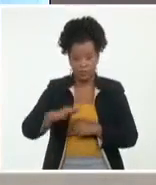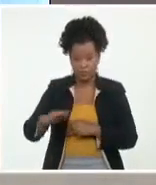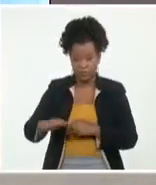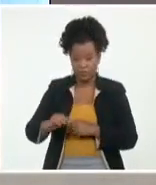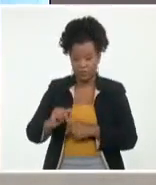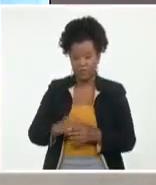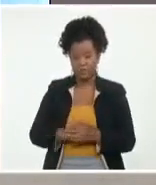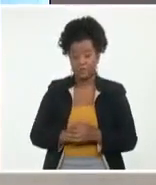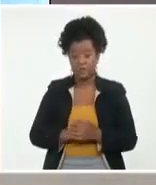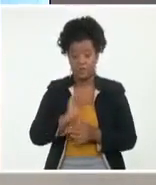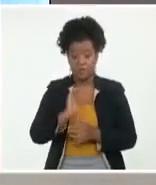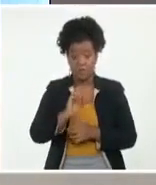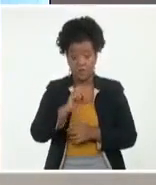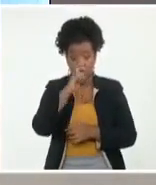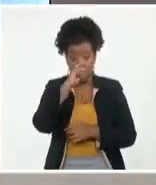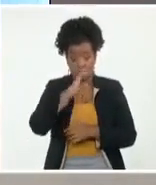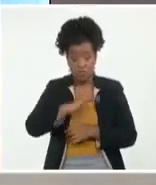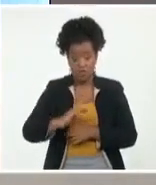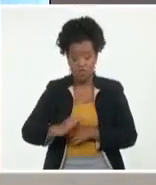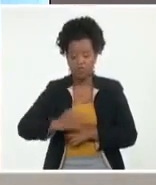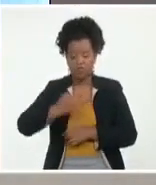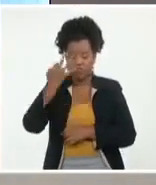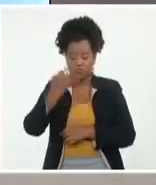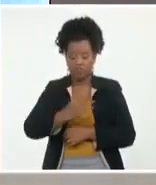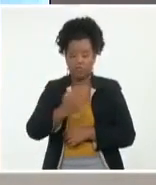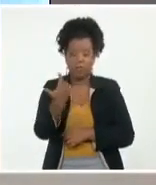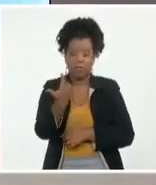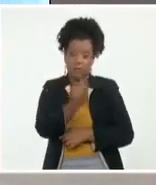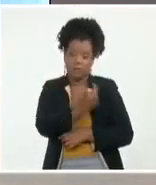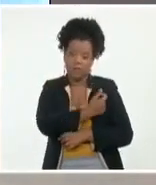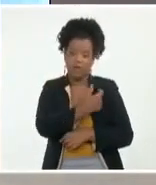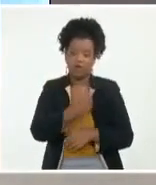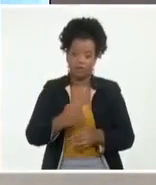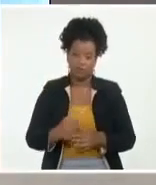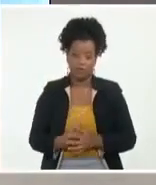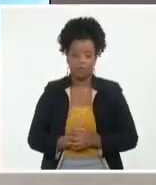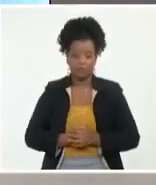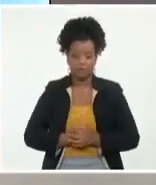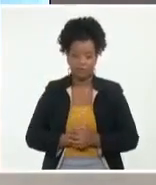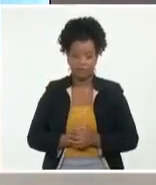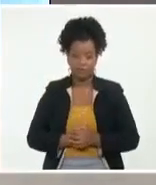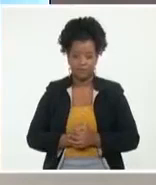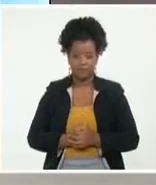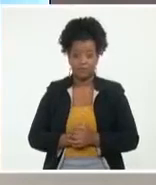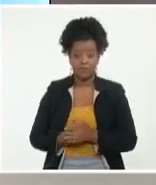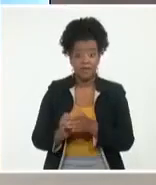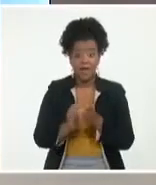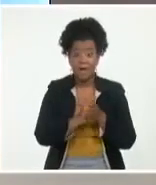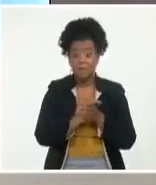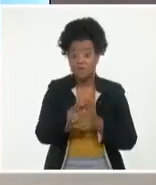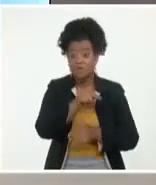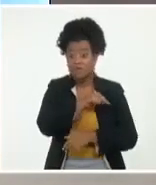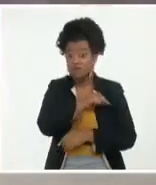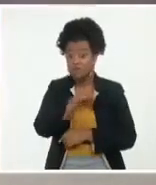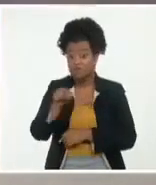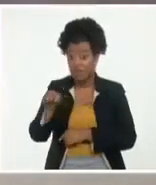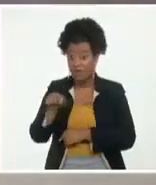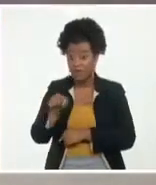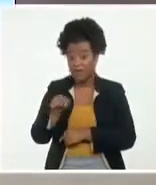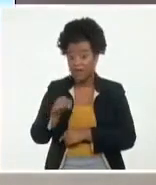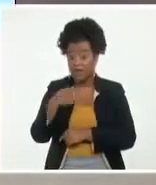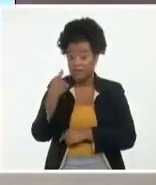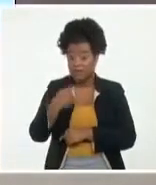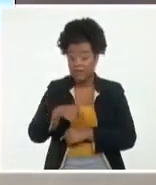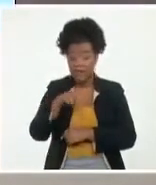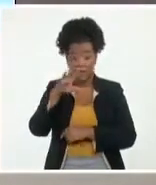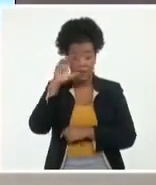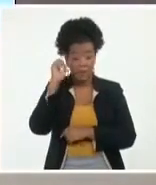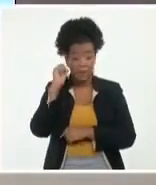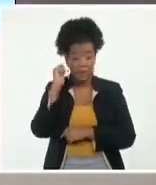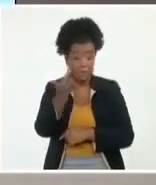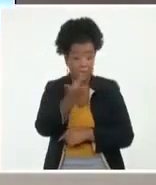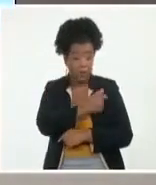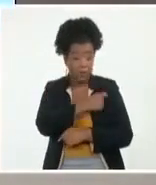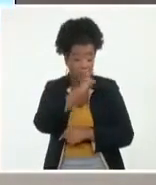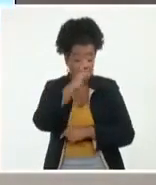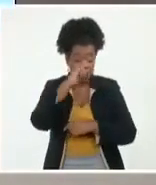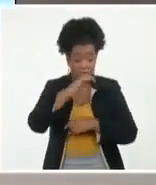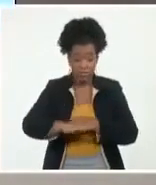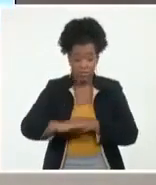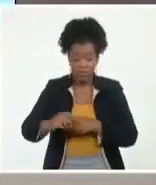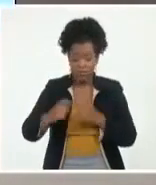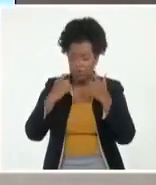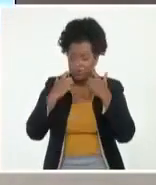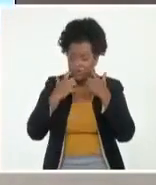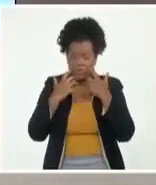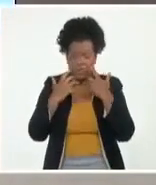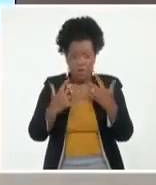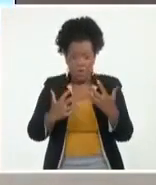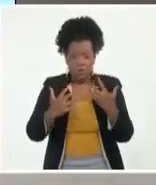los participantes con el propio candidato vacunal. Eso sí, amigos, la vacunación pediátrica es un camino necesario, pero no